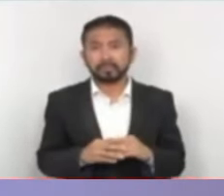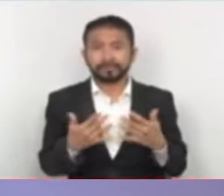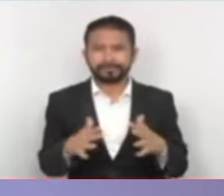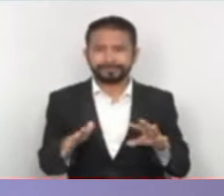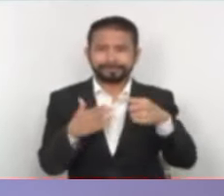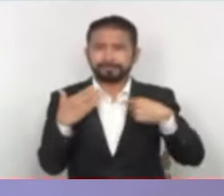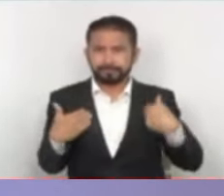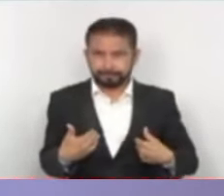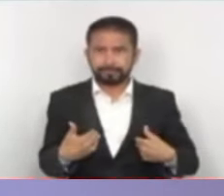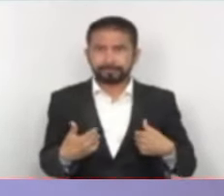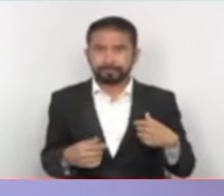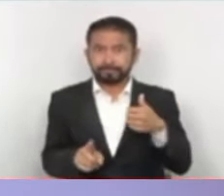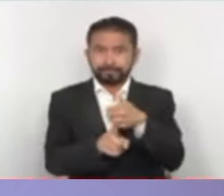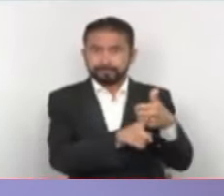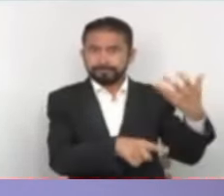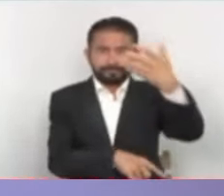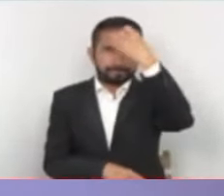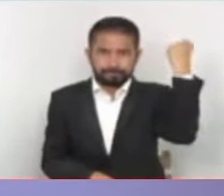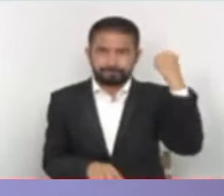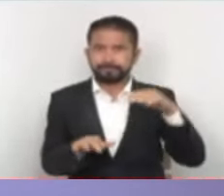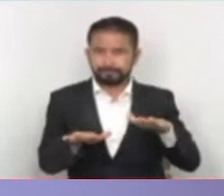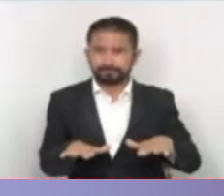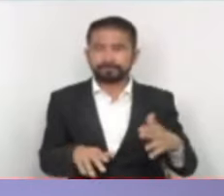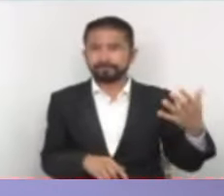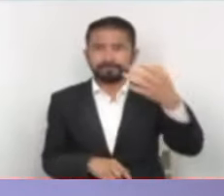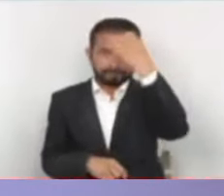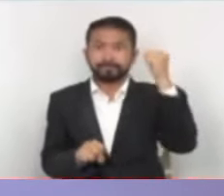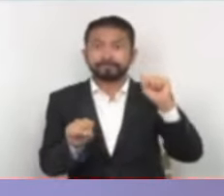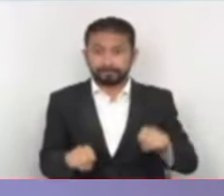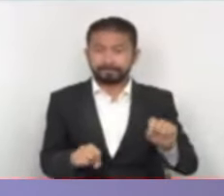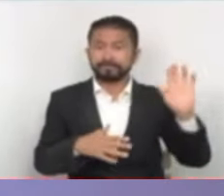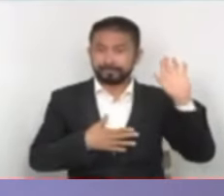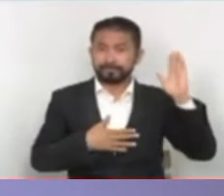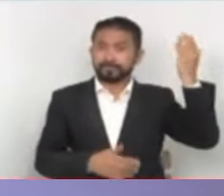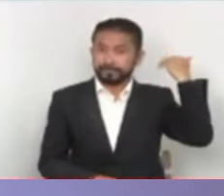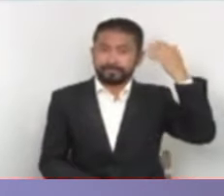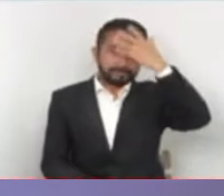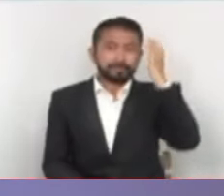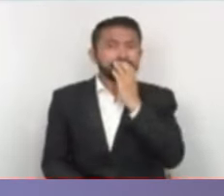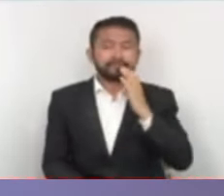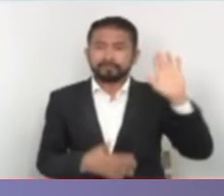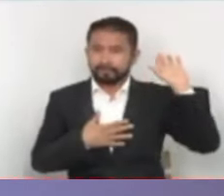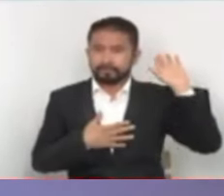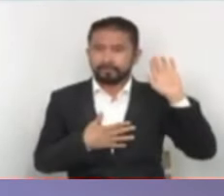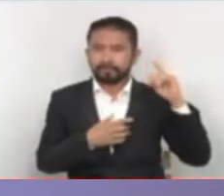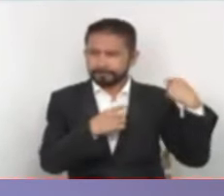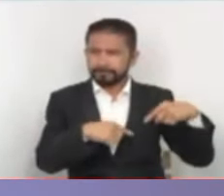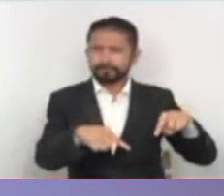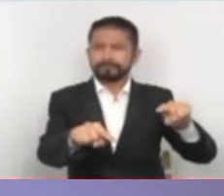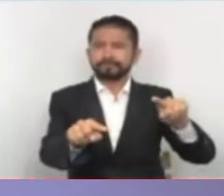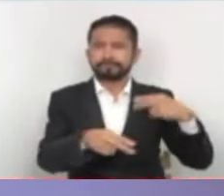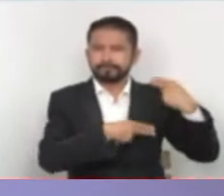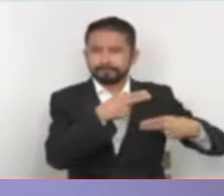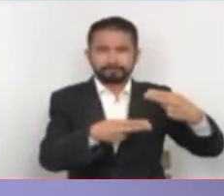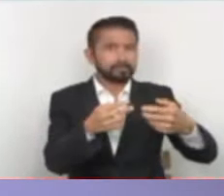ese derecho que ellos se ganaron y que gracias a Dios se pudo lograr, esa promesa que se pudo cumplir, es algo que va a quedar y que ya no va a